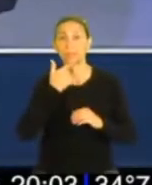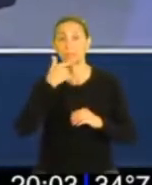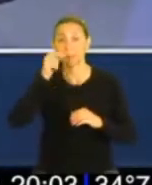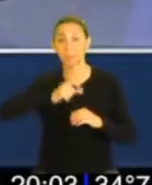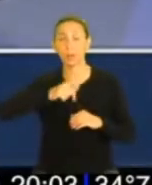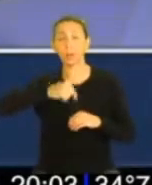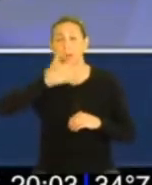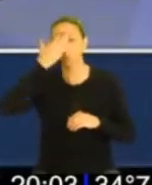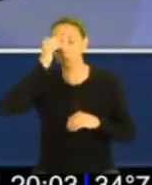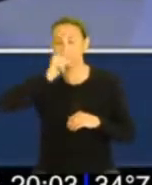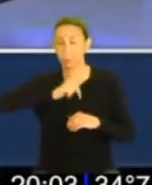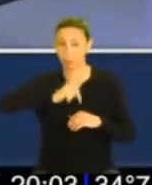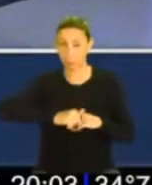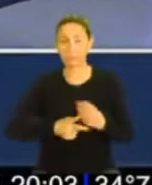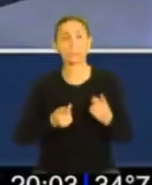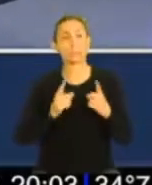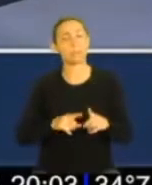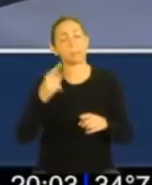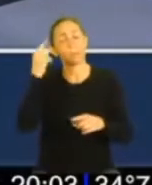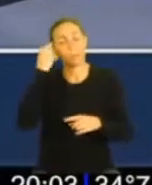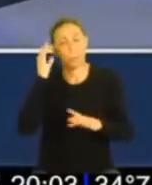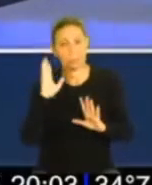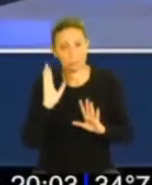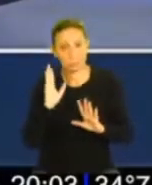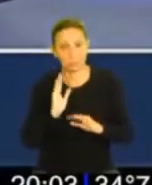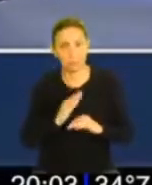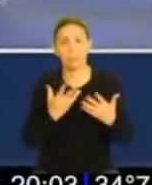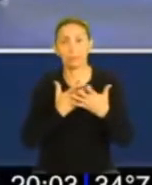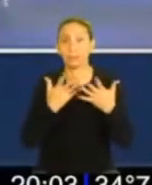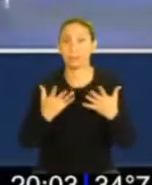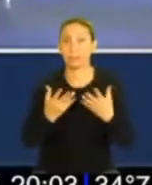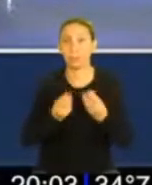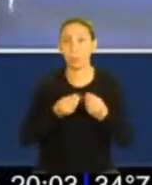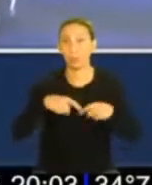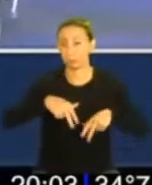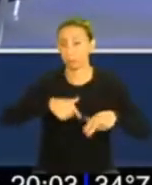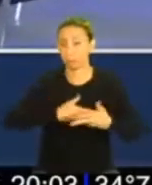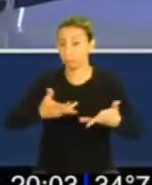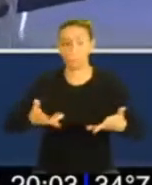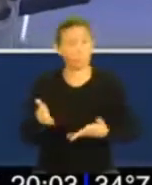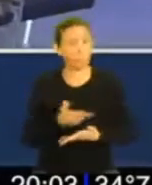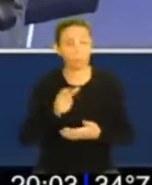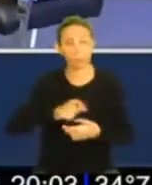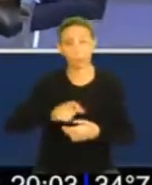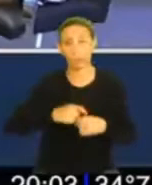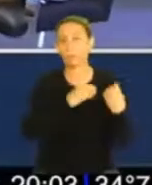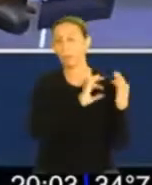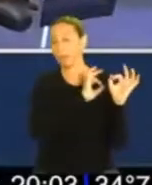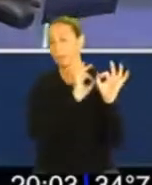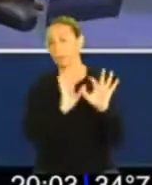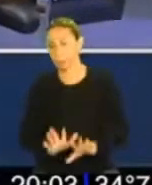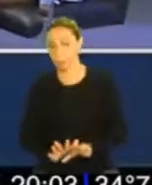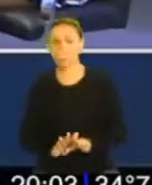en el día de hoy, además de considerar que son días de mucha movilidad social, de gente que